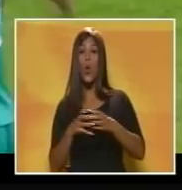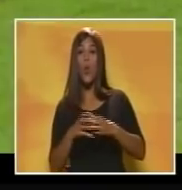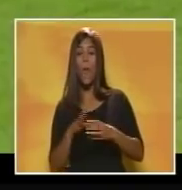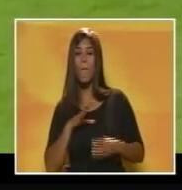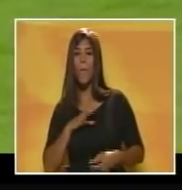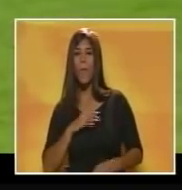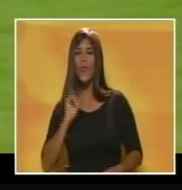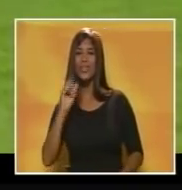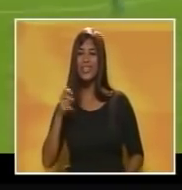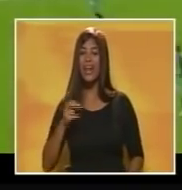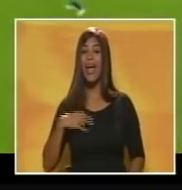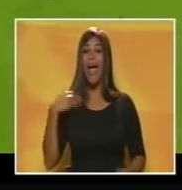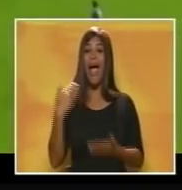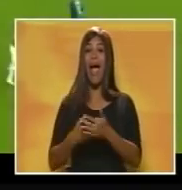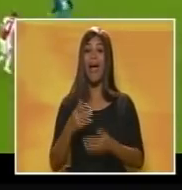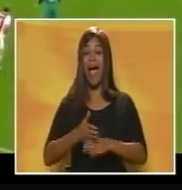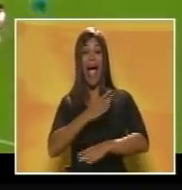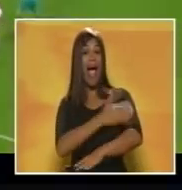ingleses desde 2008.